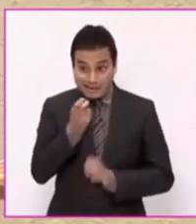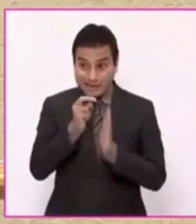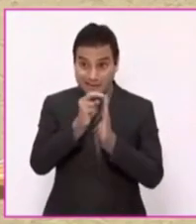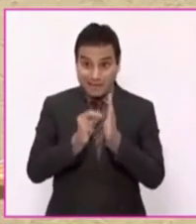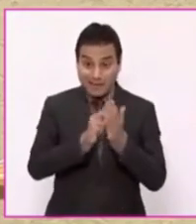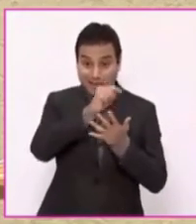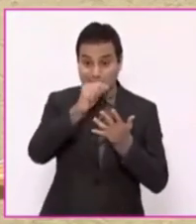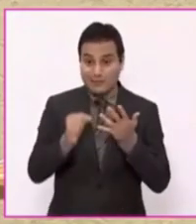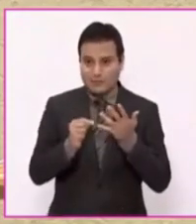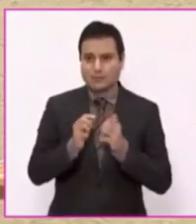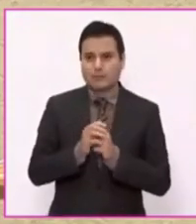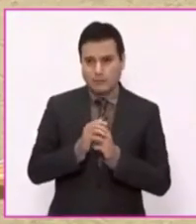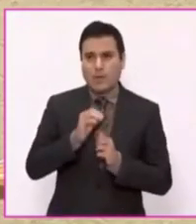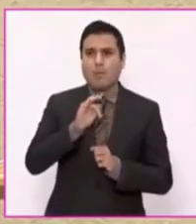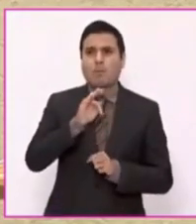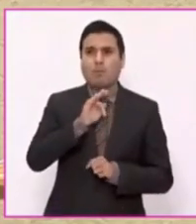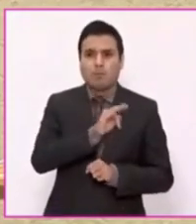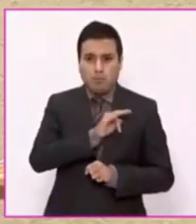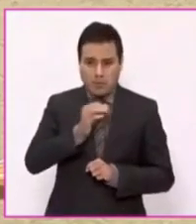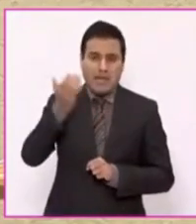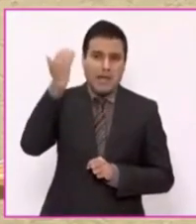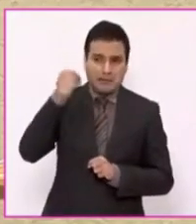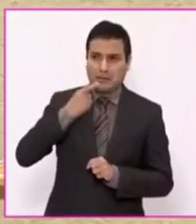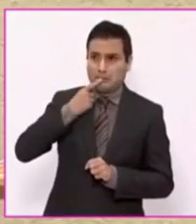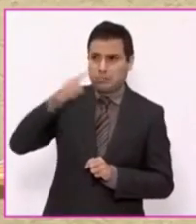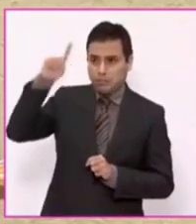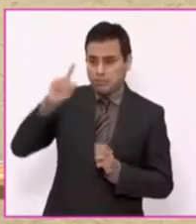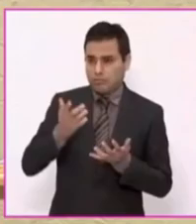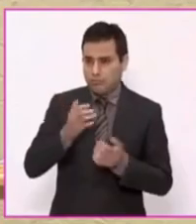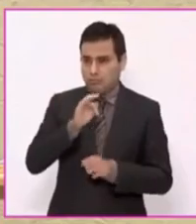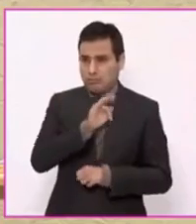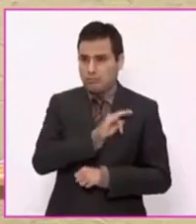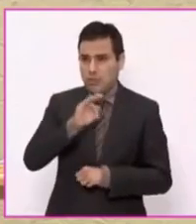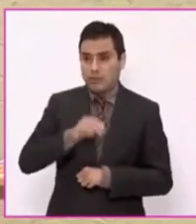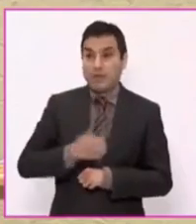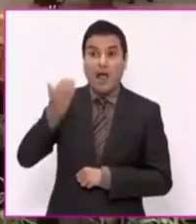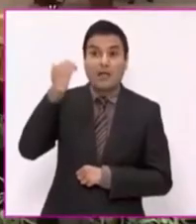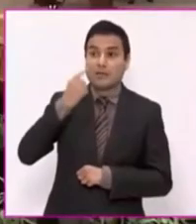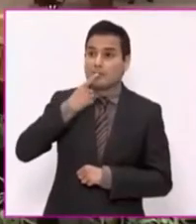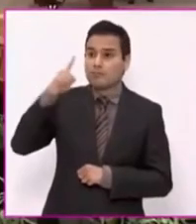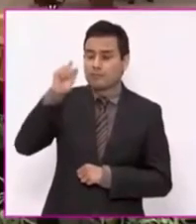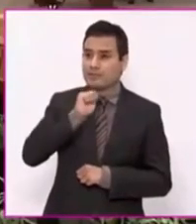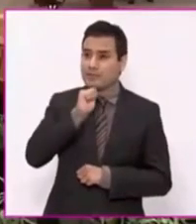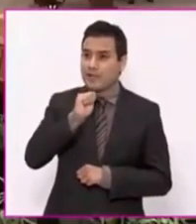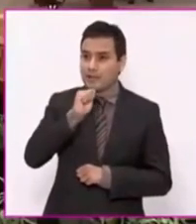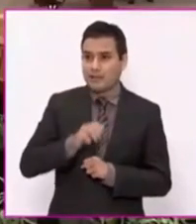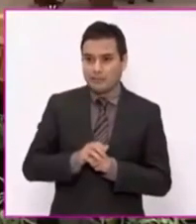haberse impugnado si no tienen validez, no lo fueron, tienen